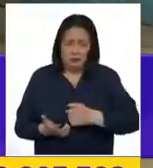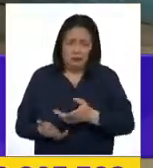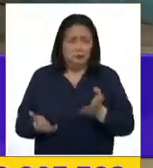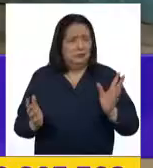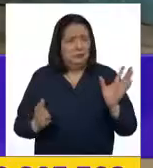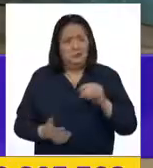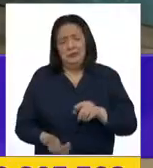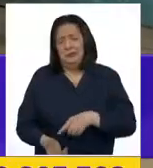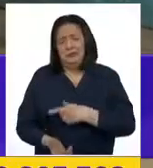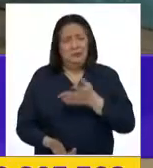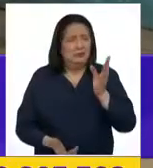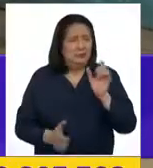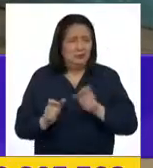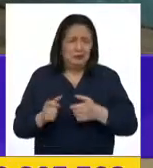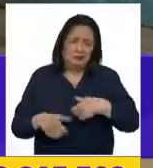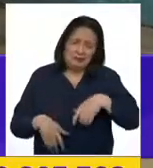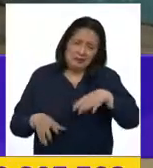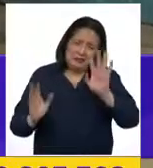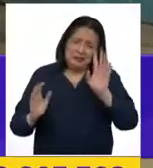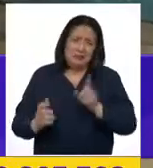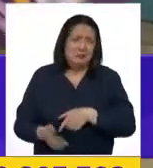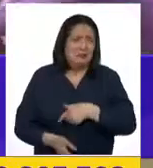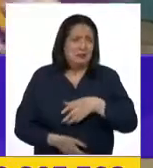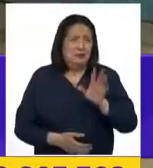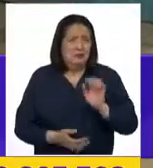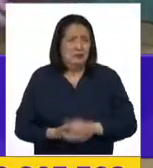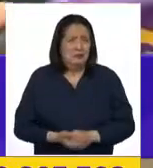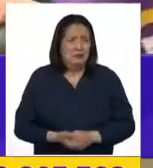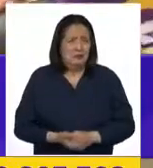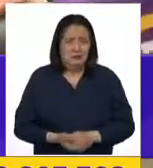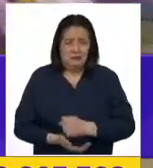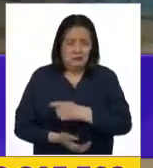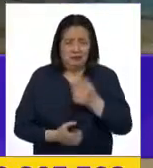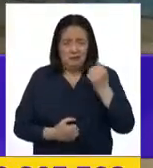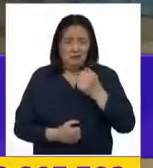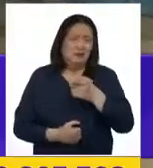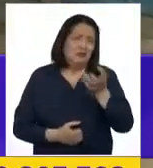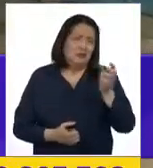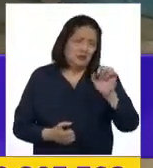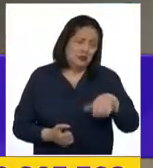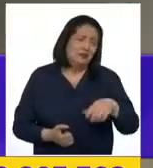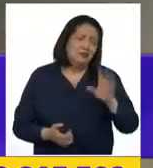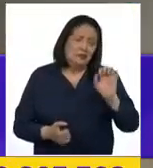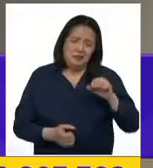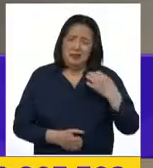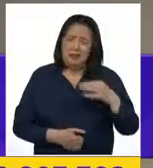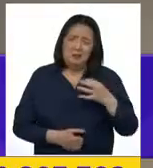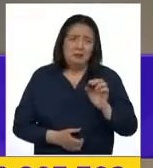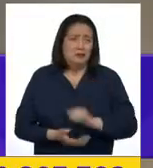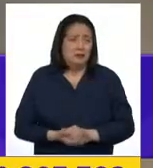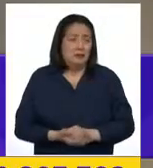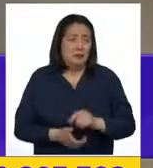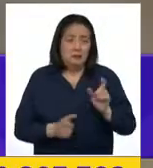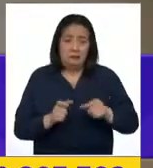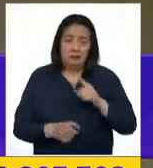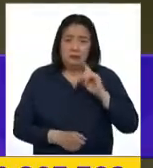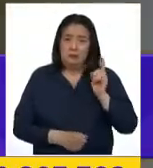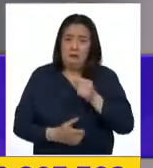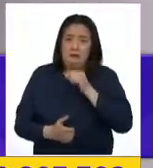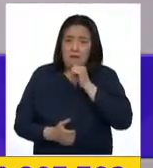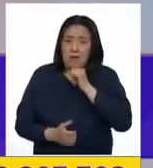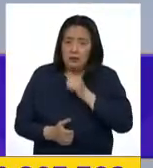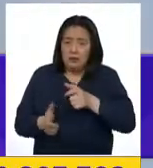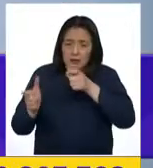estamos acostumbrados en eso. La gente está acostumbrada ya. ¿Para qué todo? ¿Qué tipo de fiestas? Sí, siempre hay. Vecinos denunciaron la falta